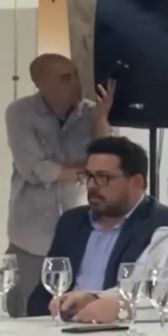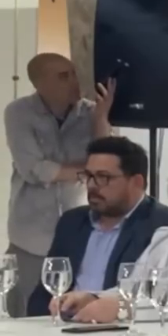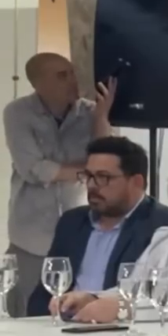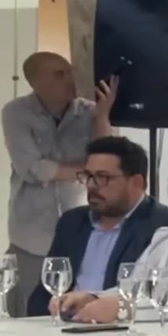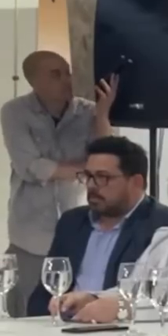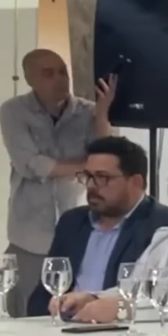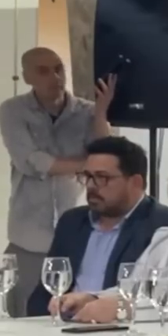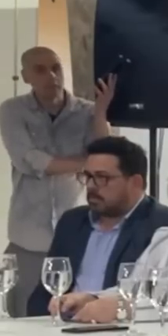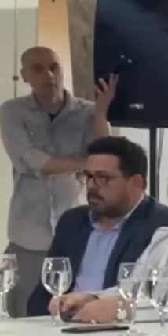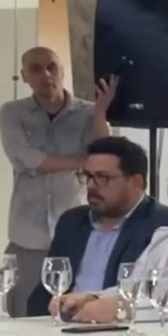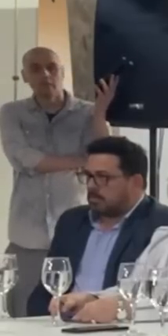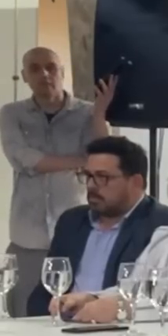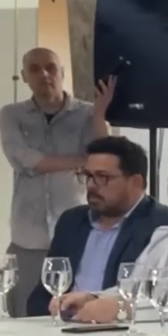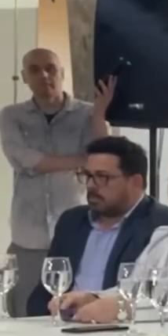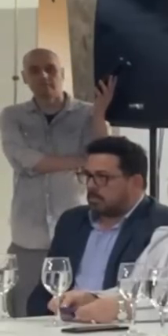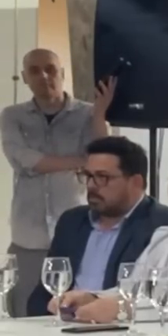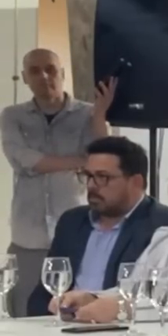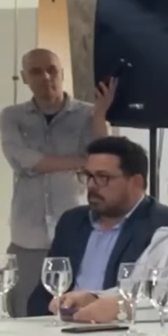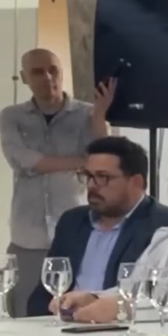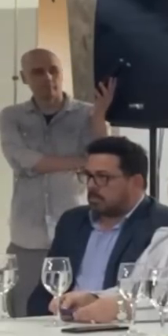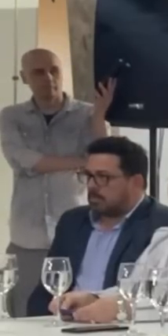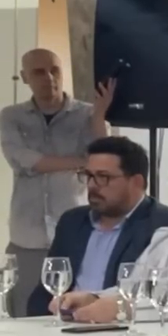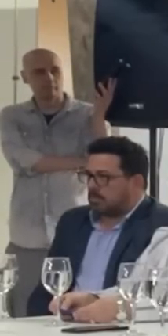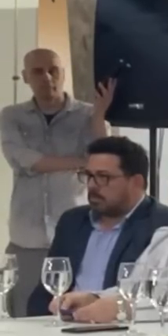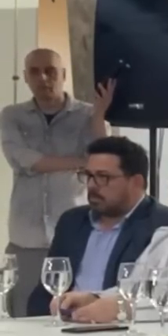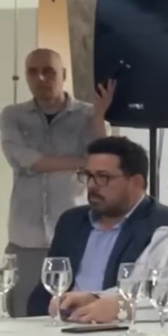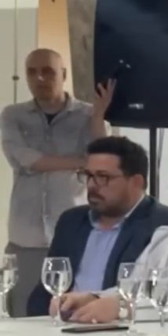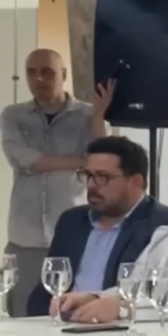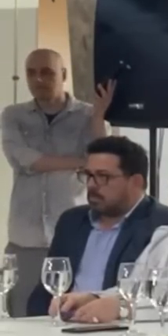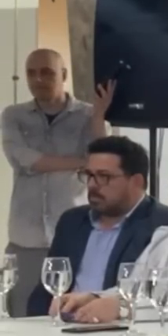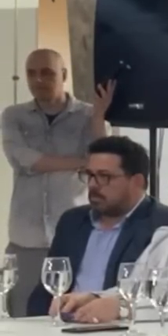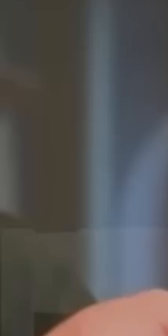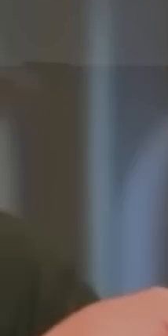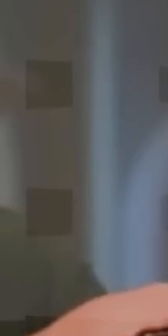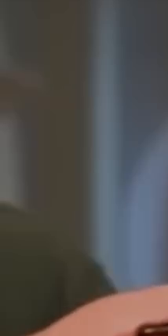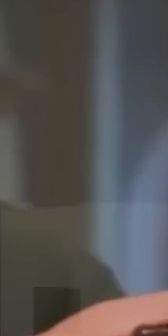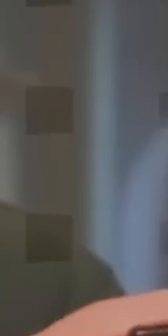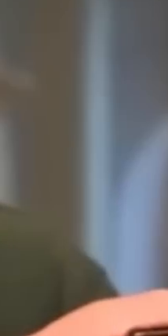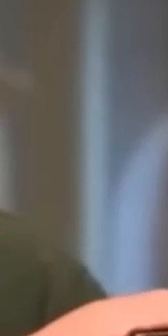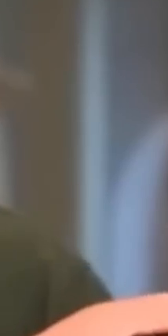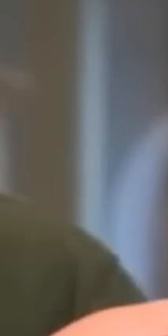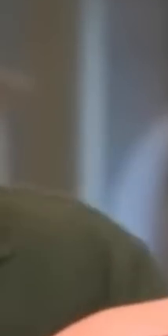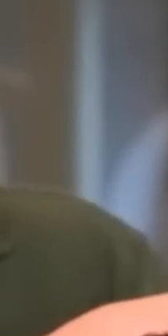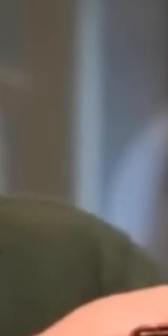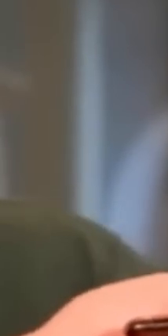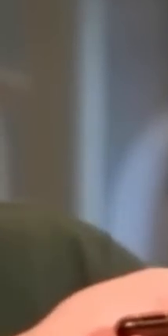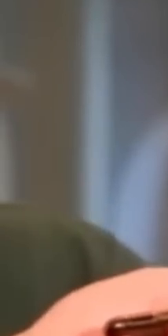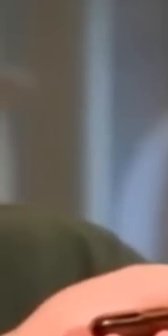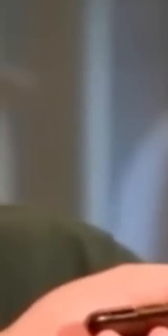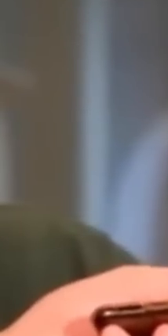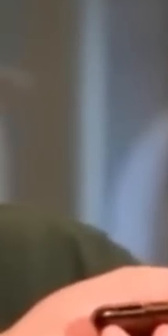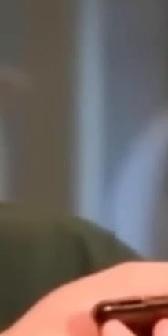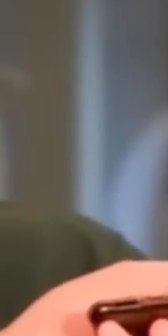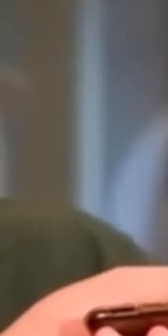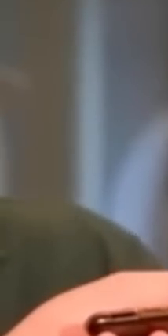común hubo espionaje sobre dos senadores de la república Y no cualquier espionaje la intención del espionaje estaba vinculada